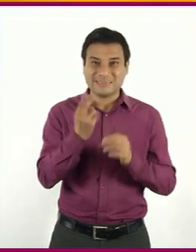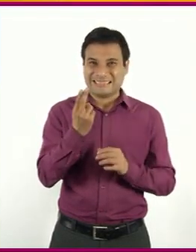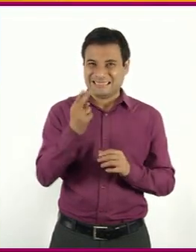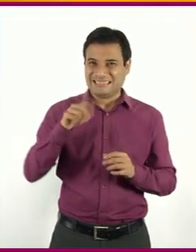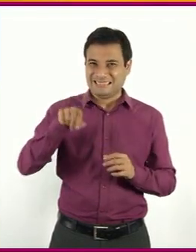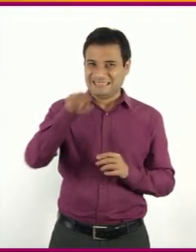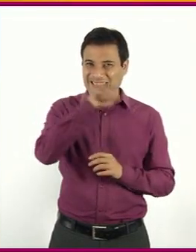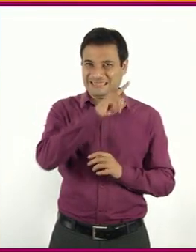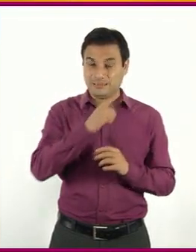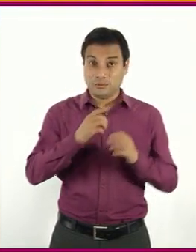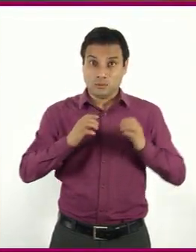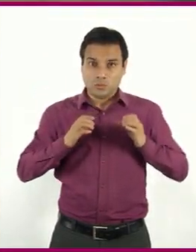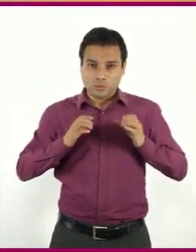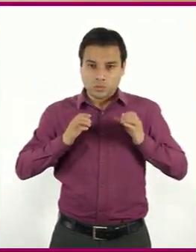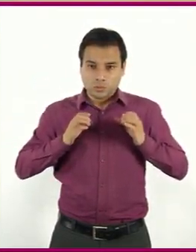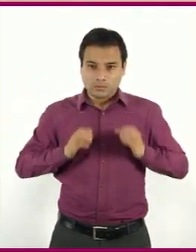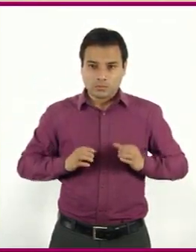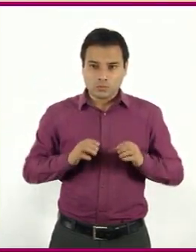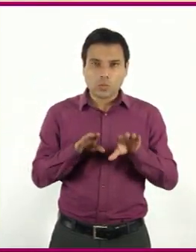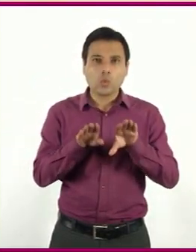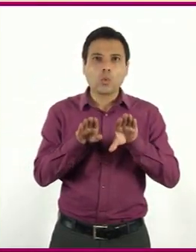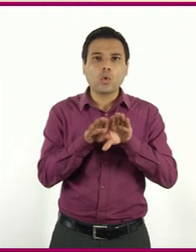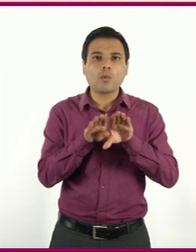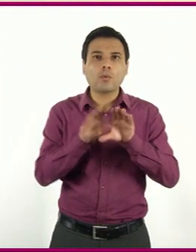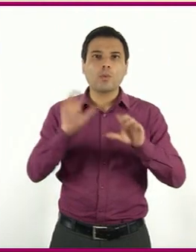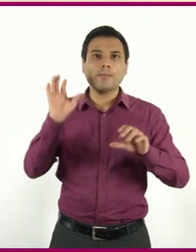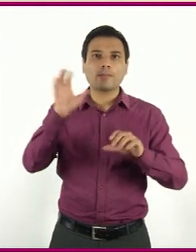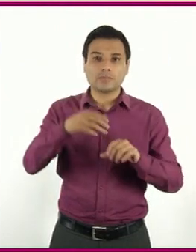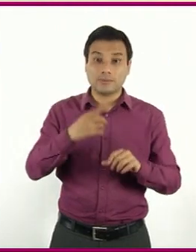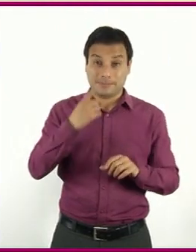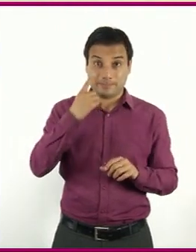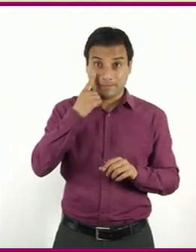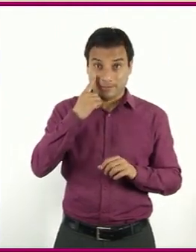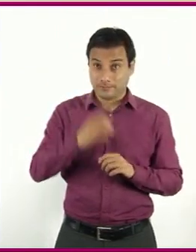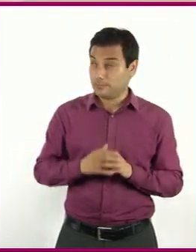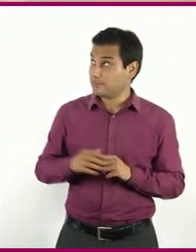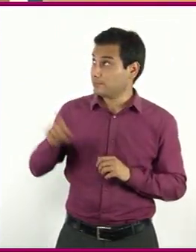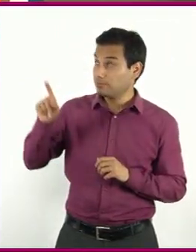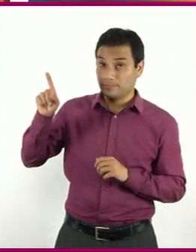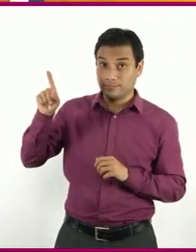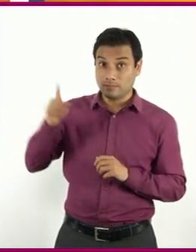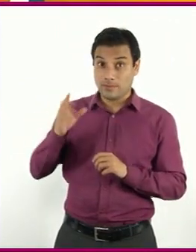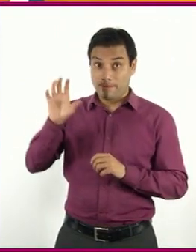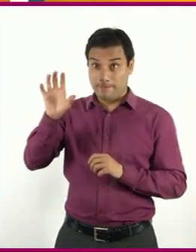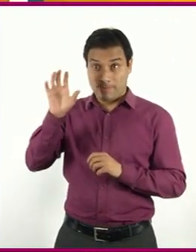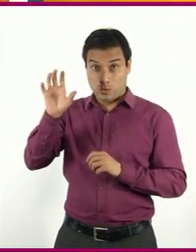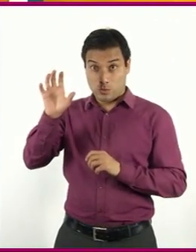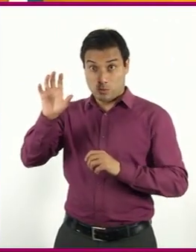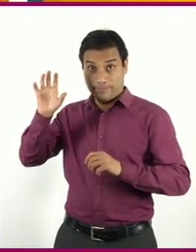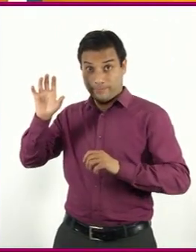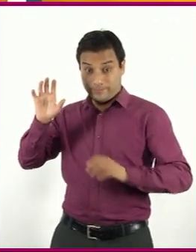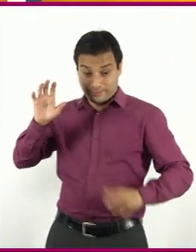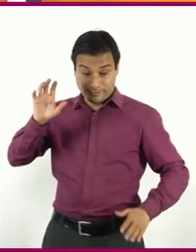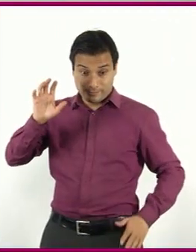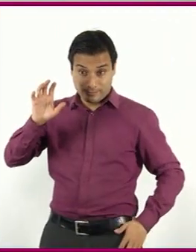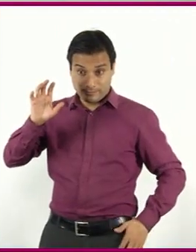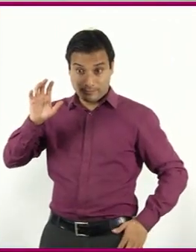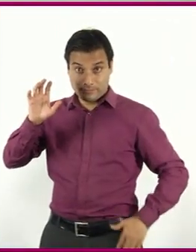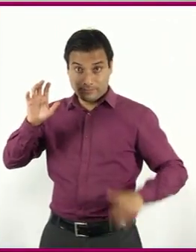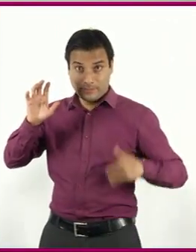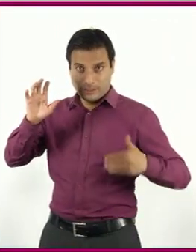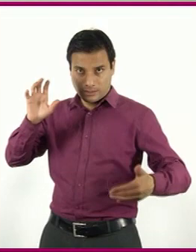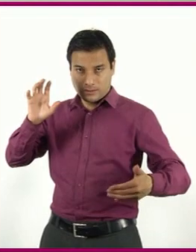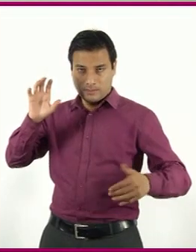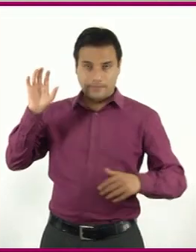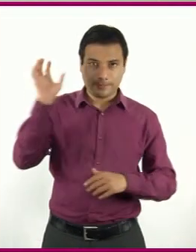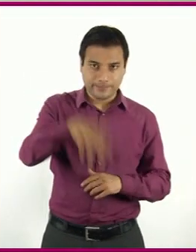la posición del cuerpo para el lanzamiento. Así en es. El béisbol se utiliza la pierna contraria a la mano que lanza. ¿Listo, maestro? Daniel.